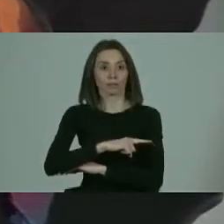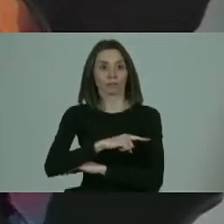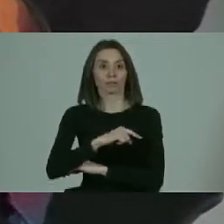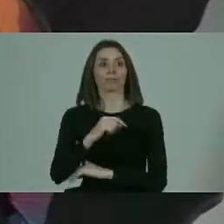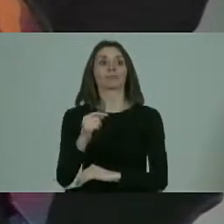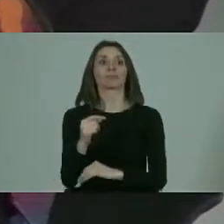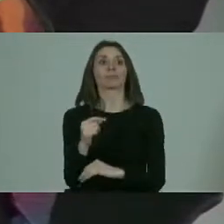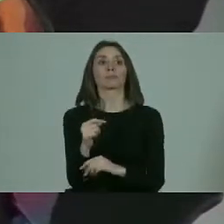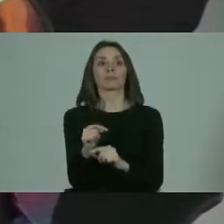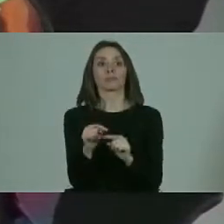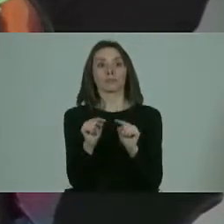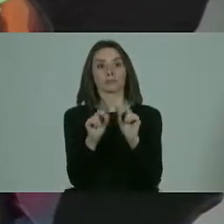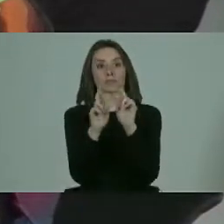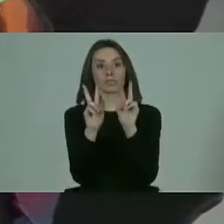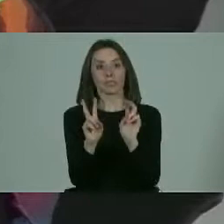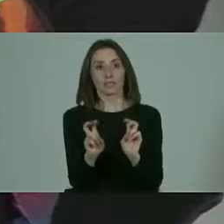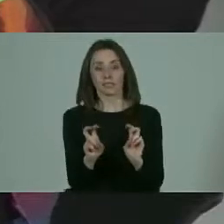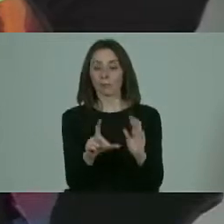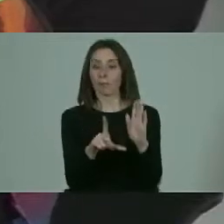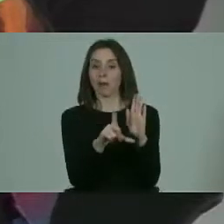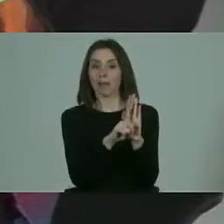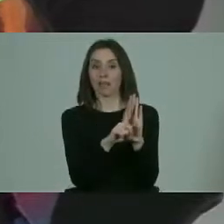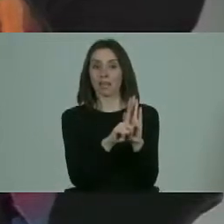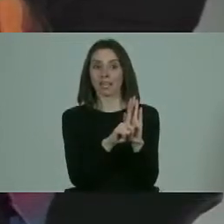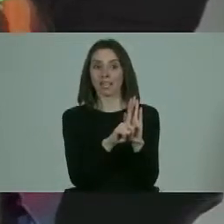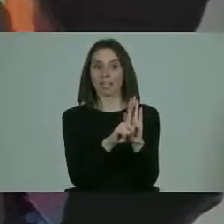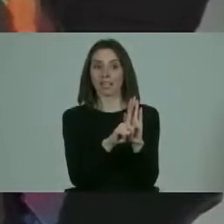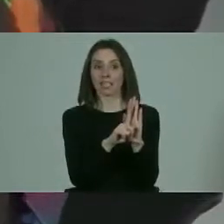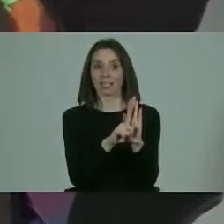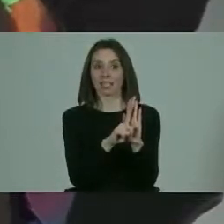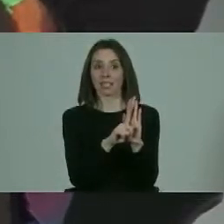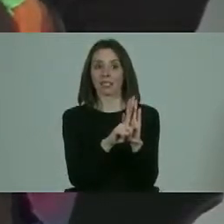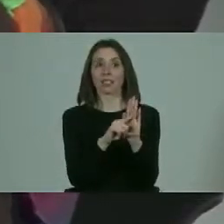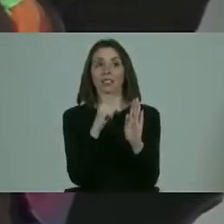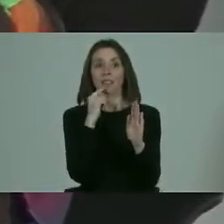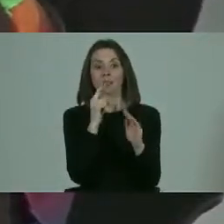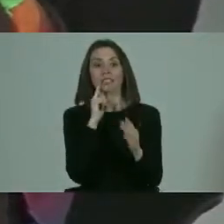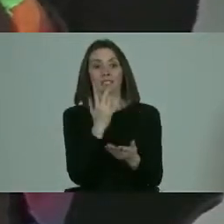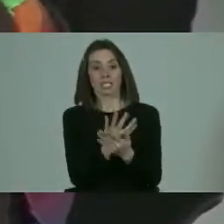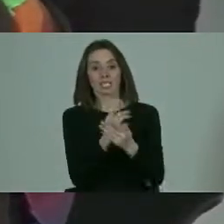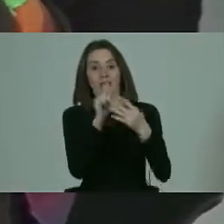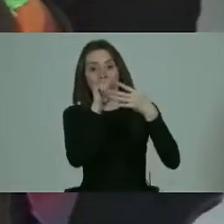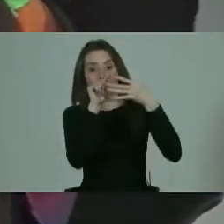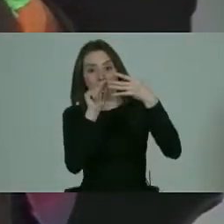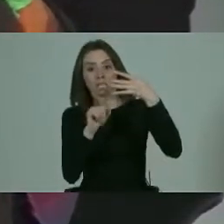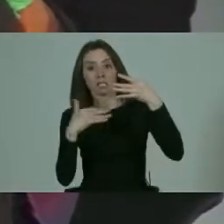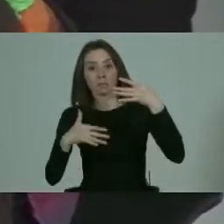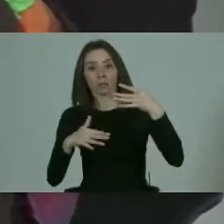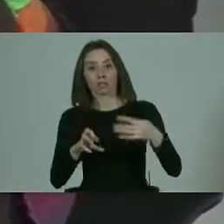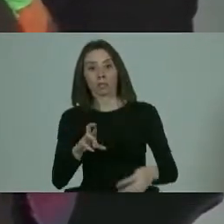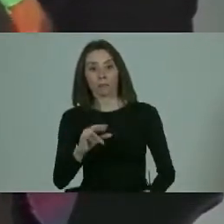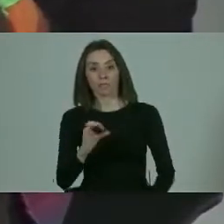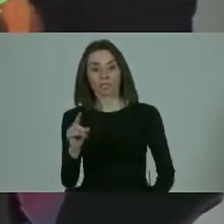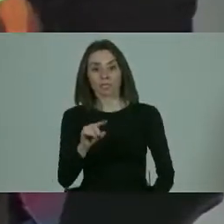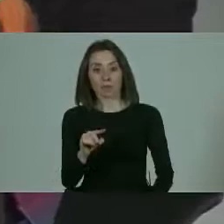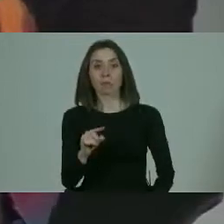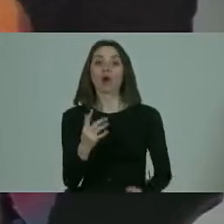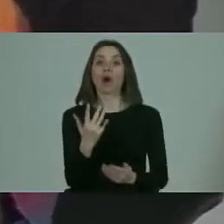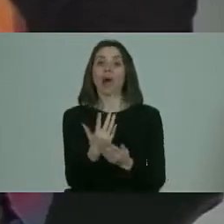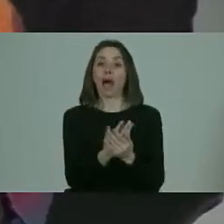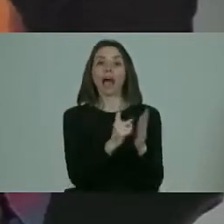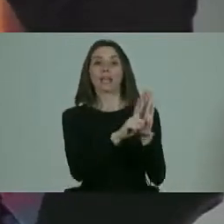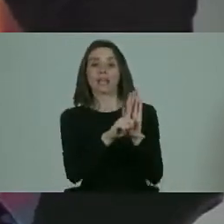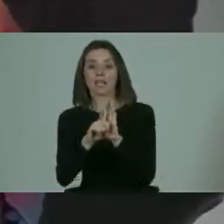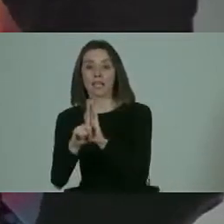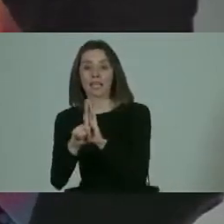entonces en esos temas si bien la ley no declara principios importantes existen la regulación la